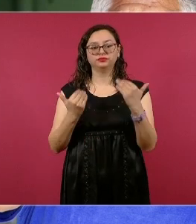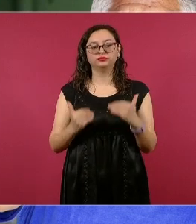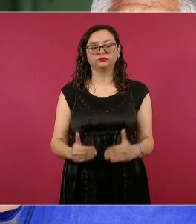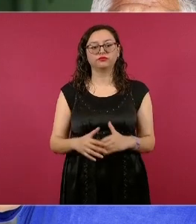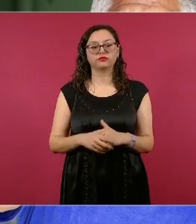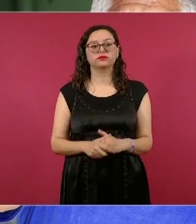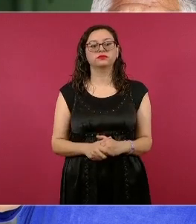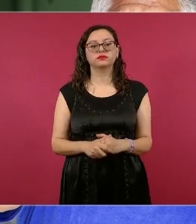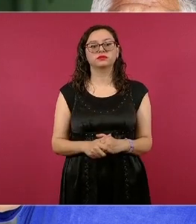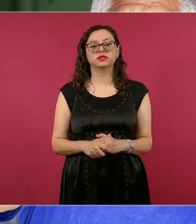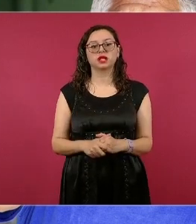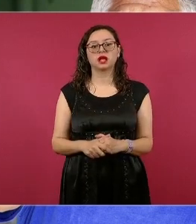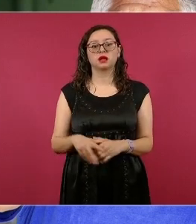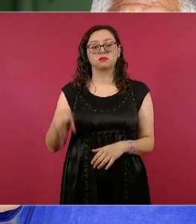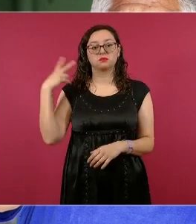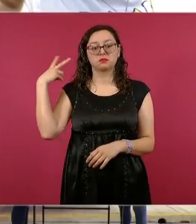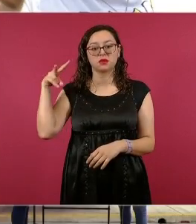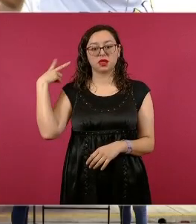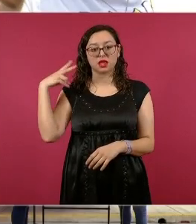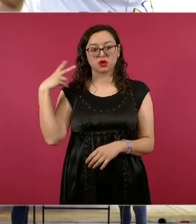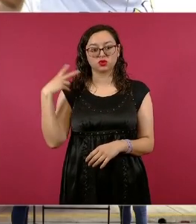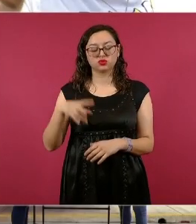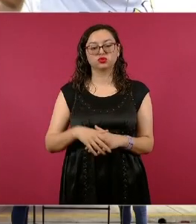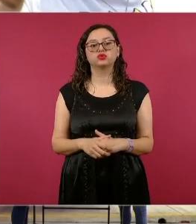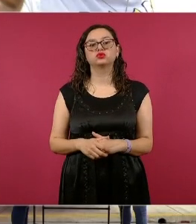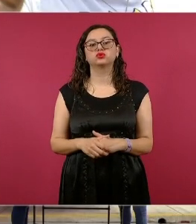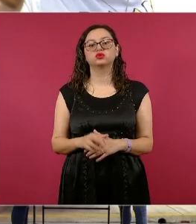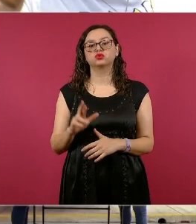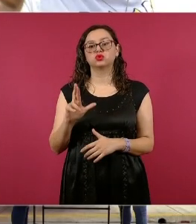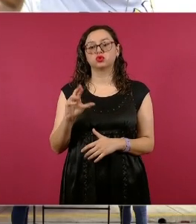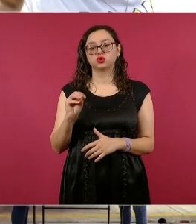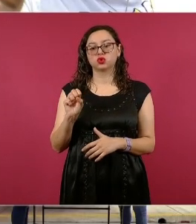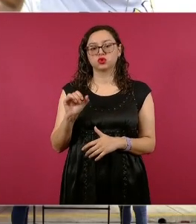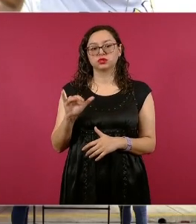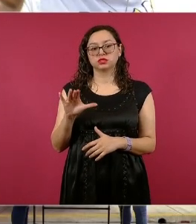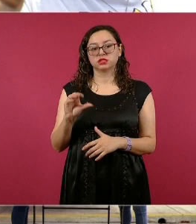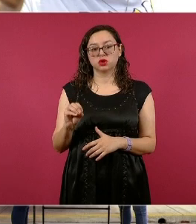por Morena PT Verde con